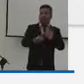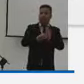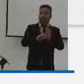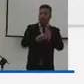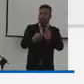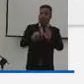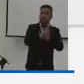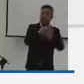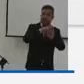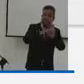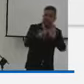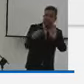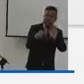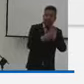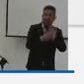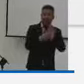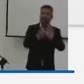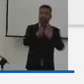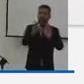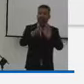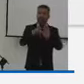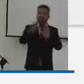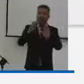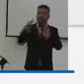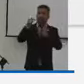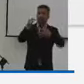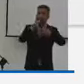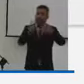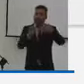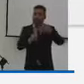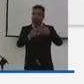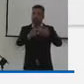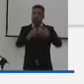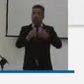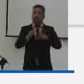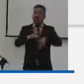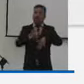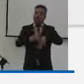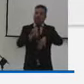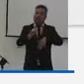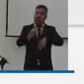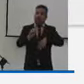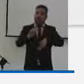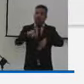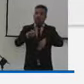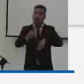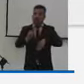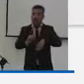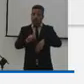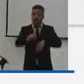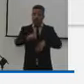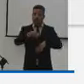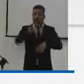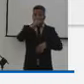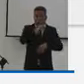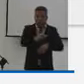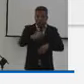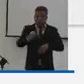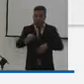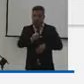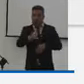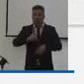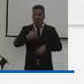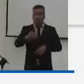que se está estableciendo dentro de los parámetros de fomento, que es la movilización tanto de los niños,